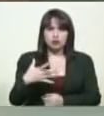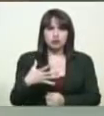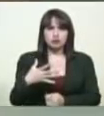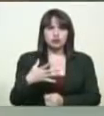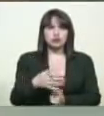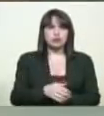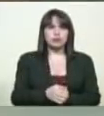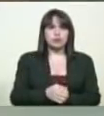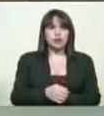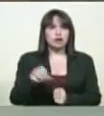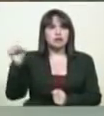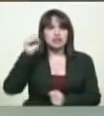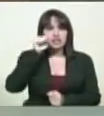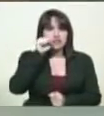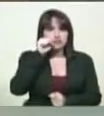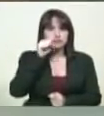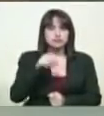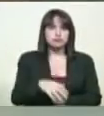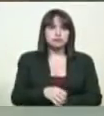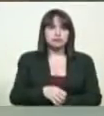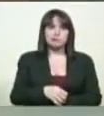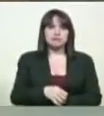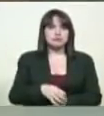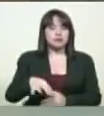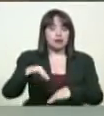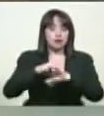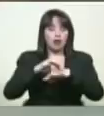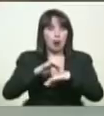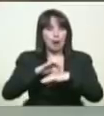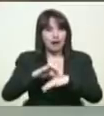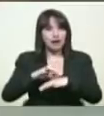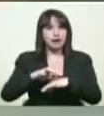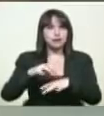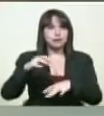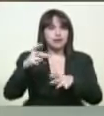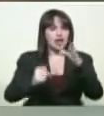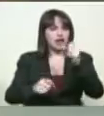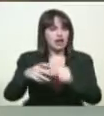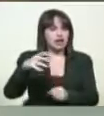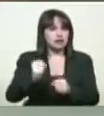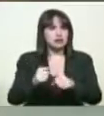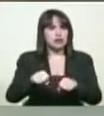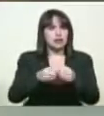de maíz de carne de leche de huevo